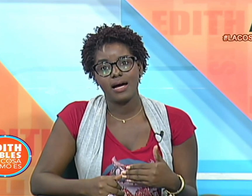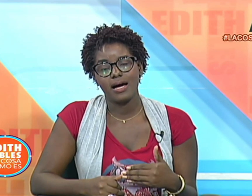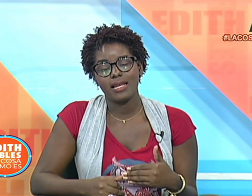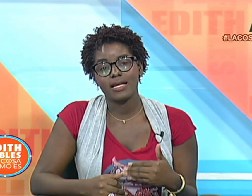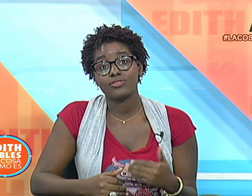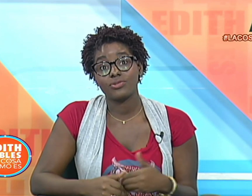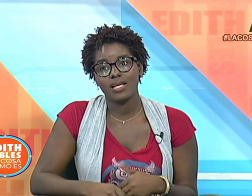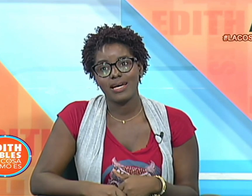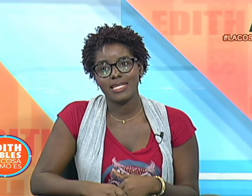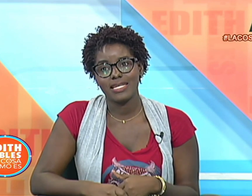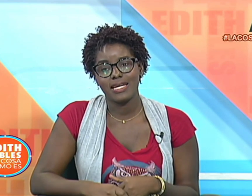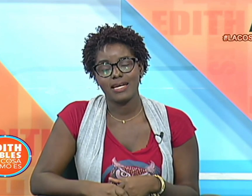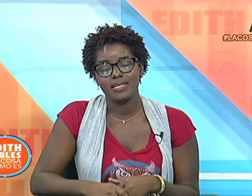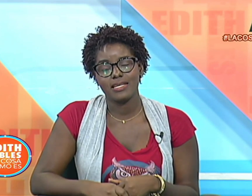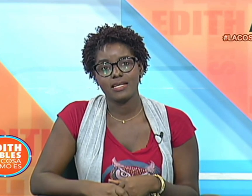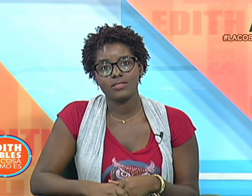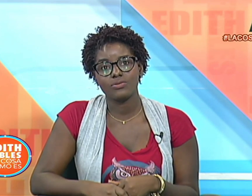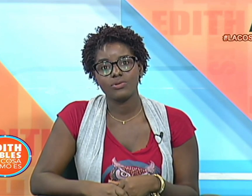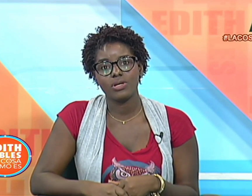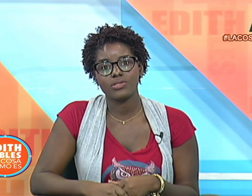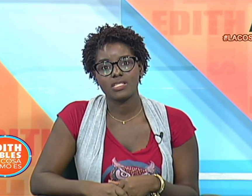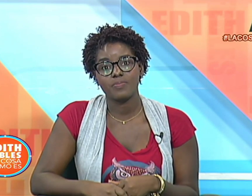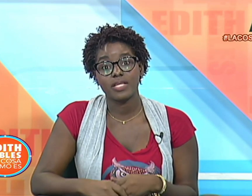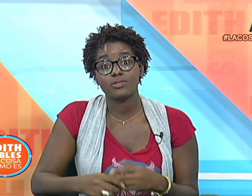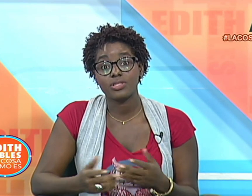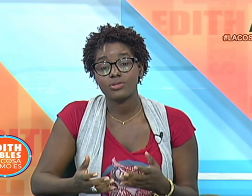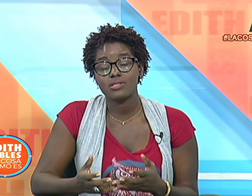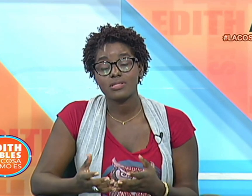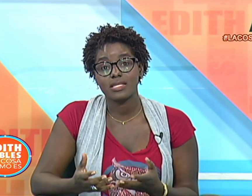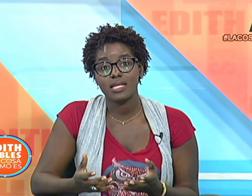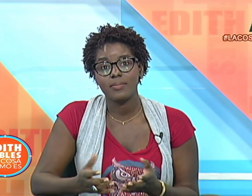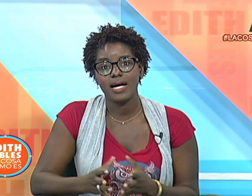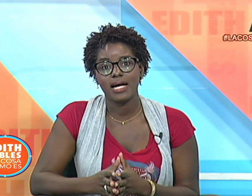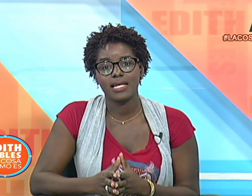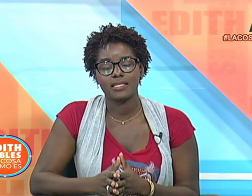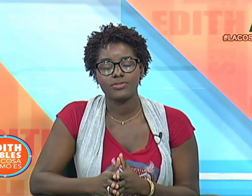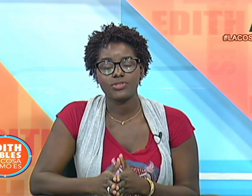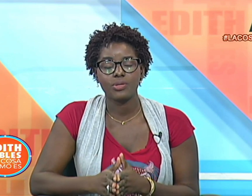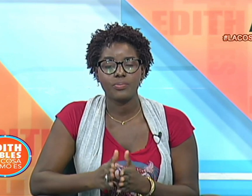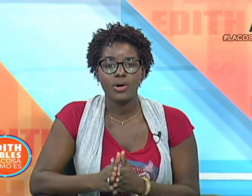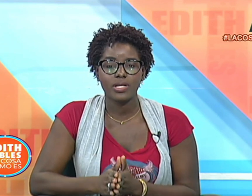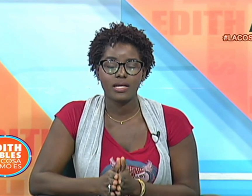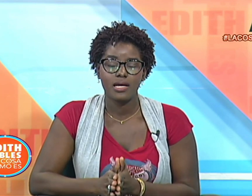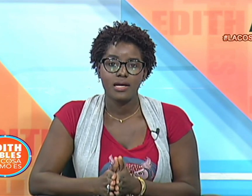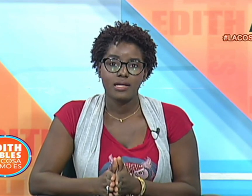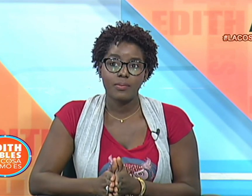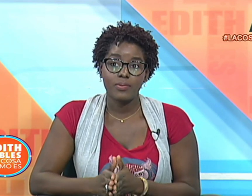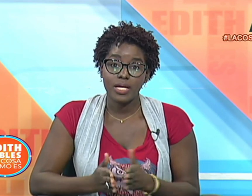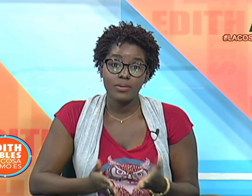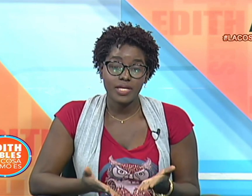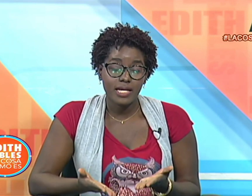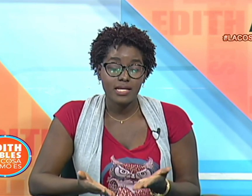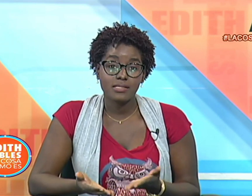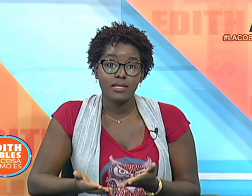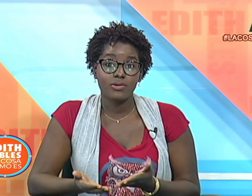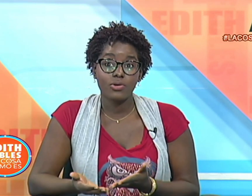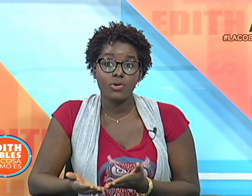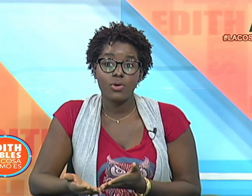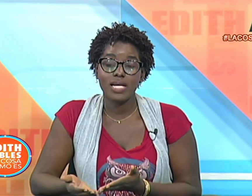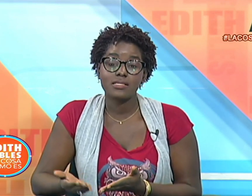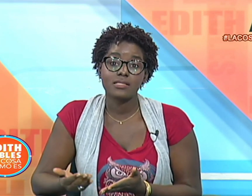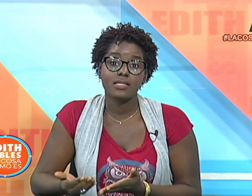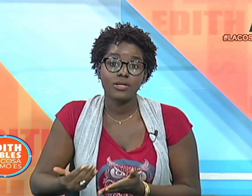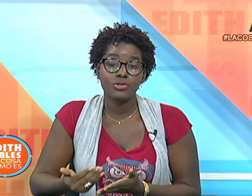la ciudadanía y es uno de los aspectos entonces que llama la atención porque república dominicana cerró